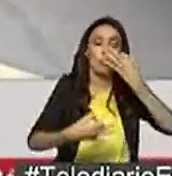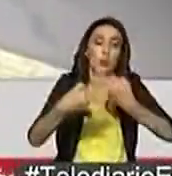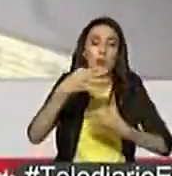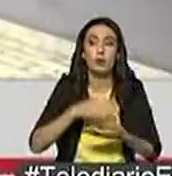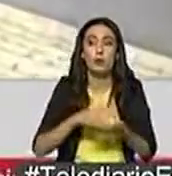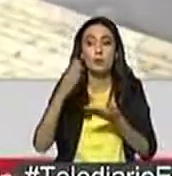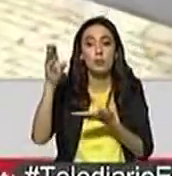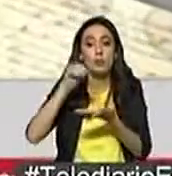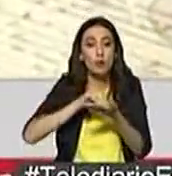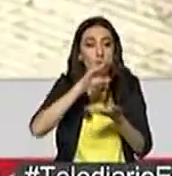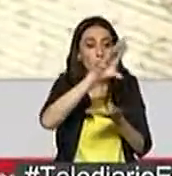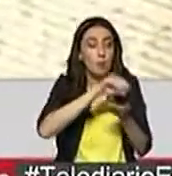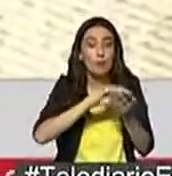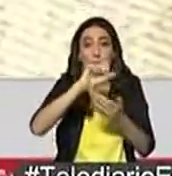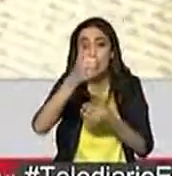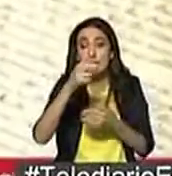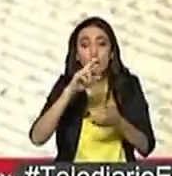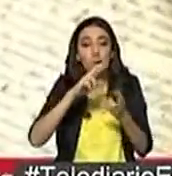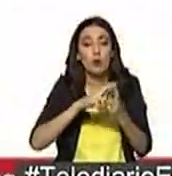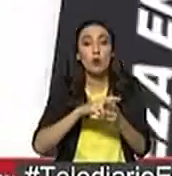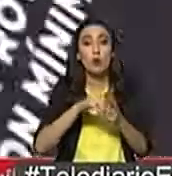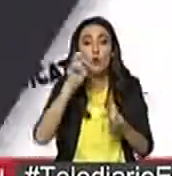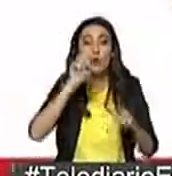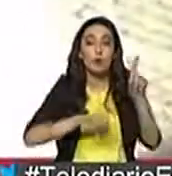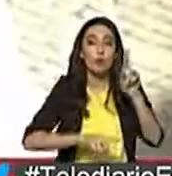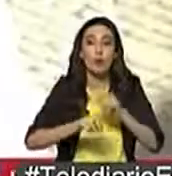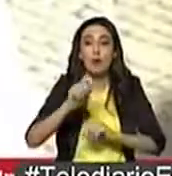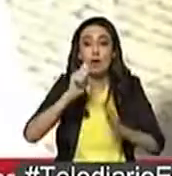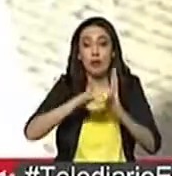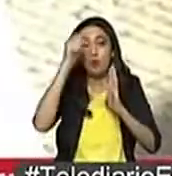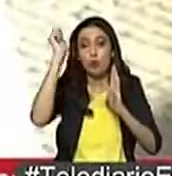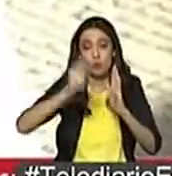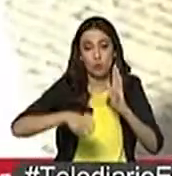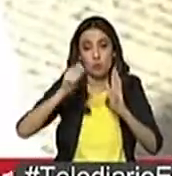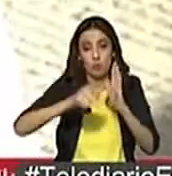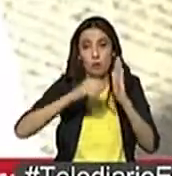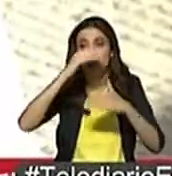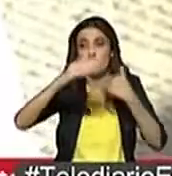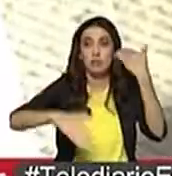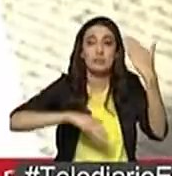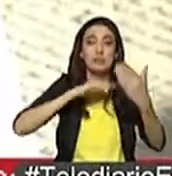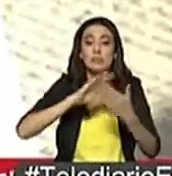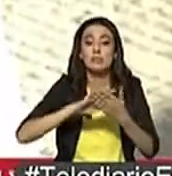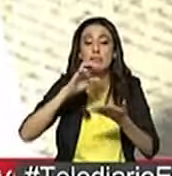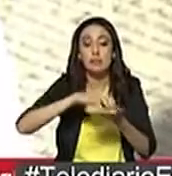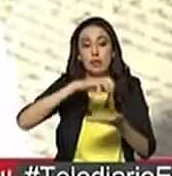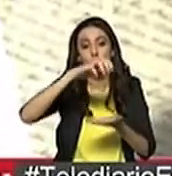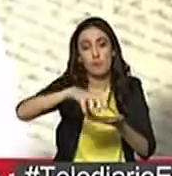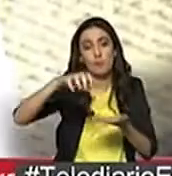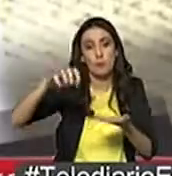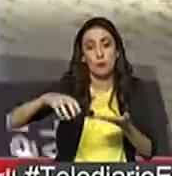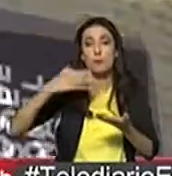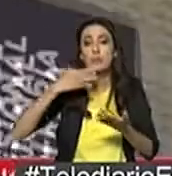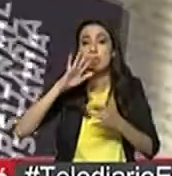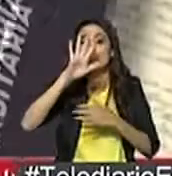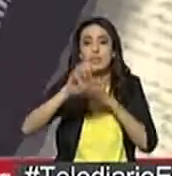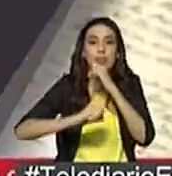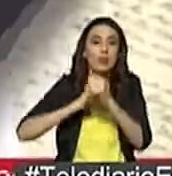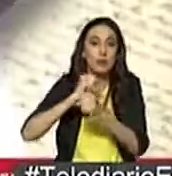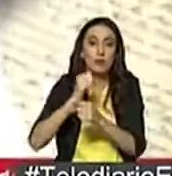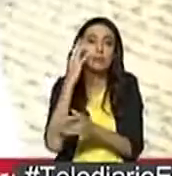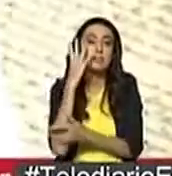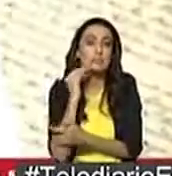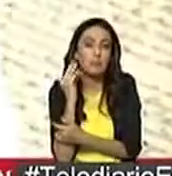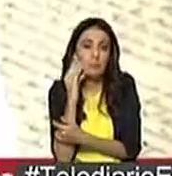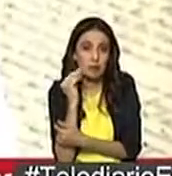entre otros requisitos establece ser juez o jueza en funciones de la Corte Provincial de Justicia con mínimo 5 años de